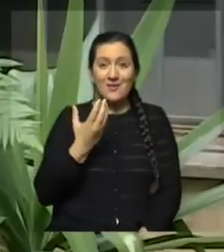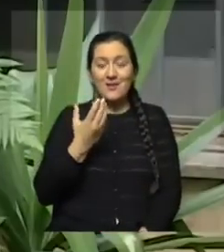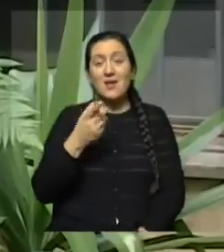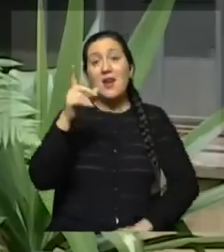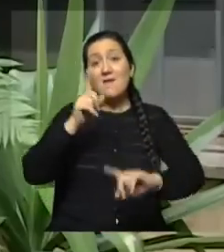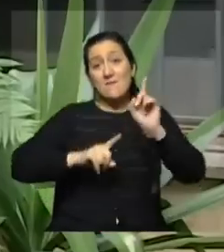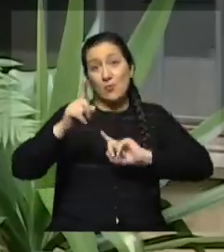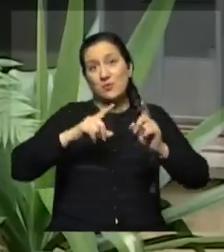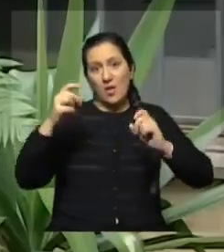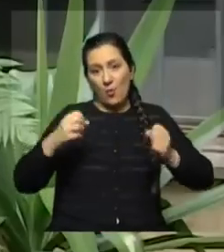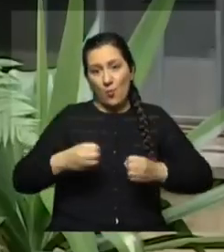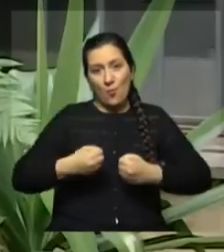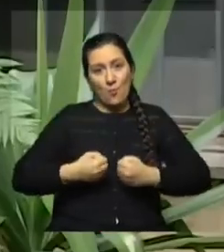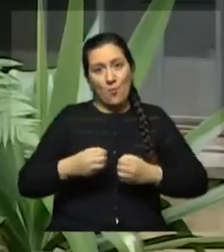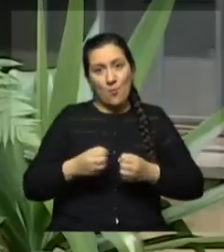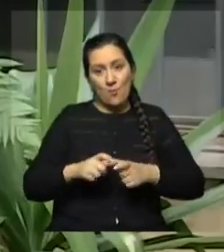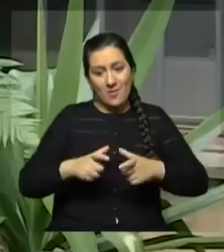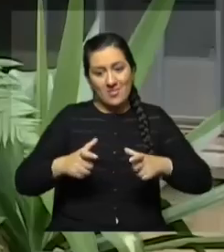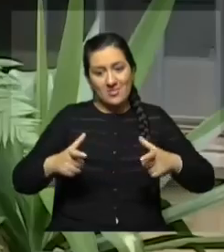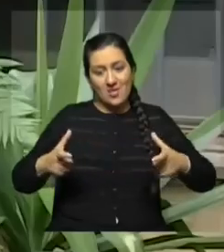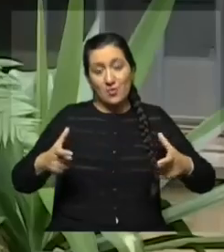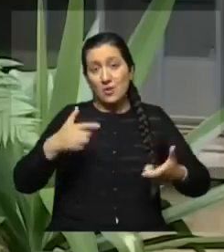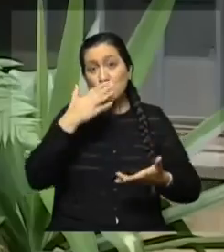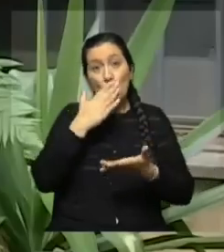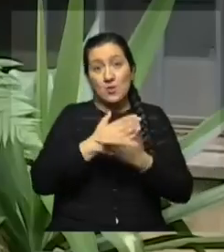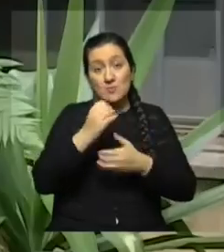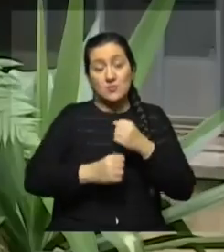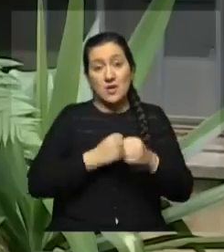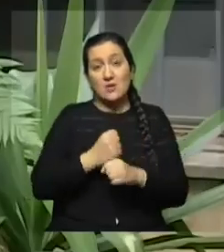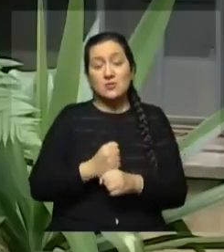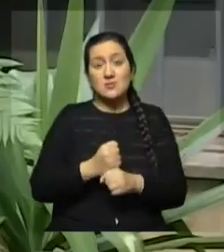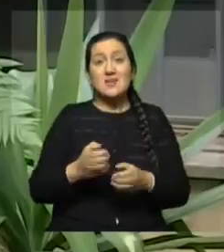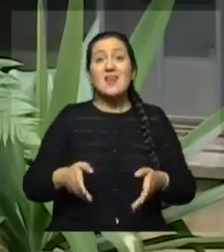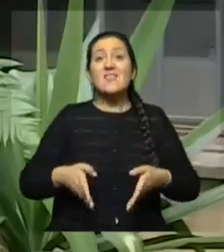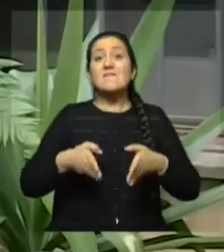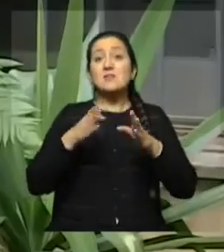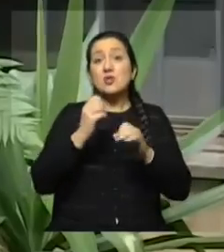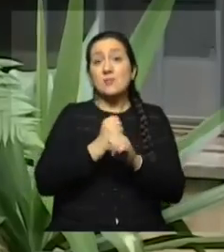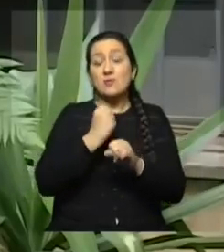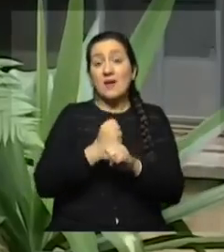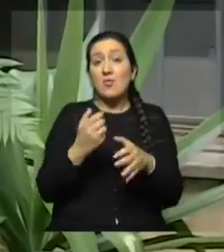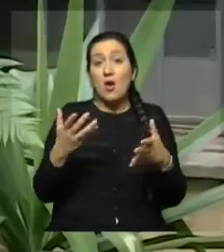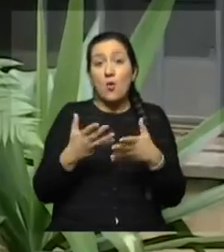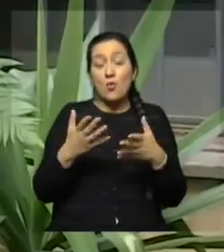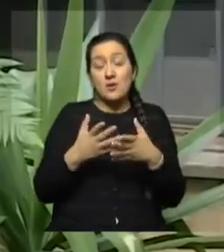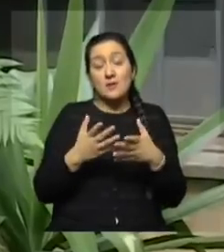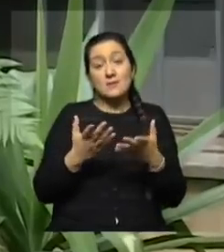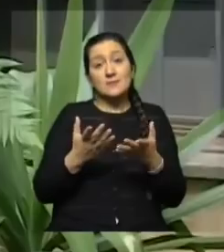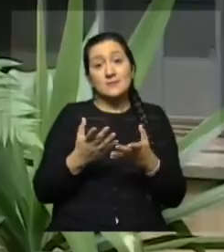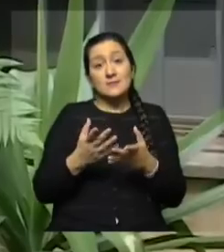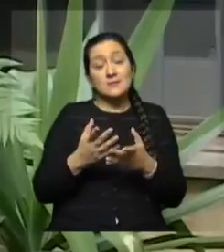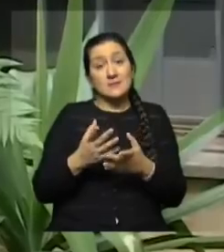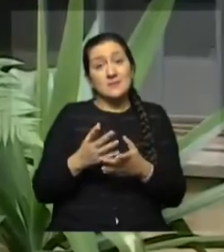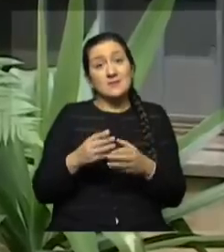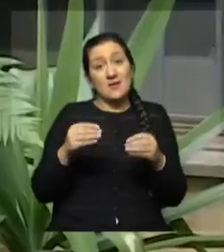facultad ha cre muchísimo en las últimas décadas el edificio en el que estamos trabajando ahora a duras penas nos